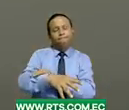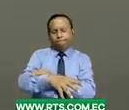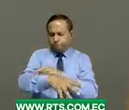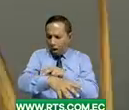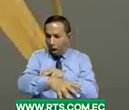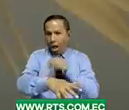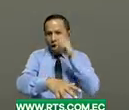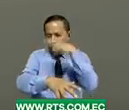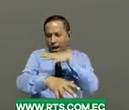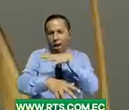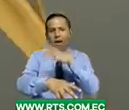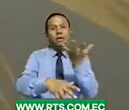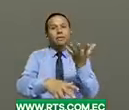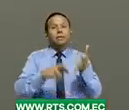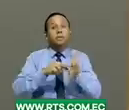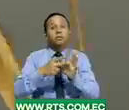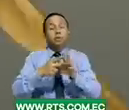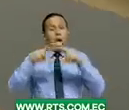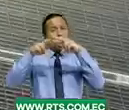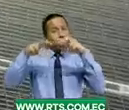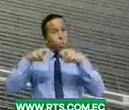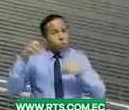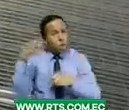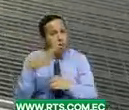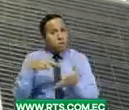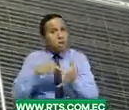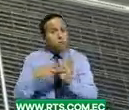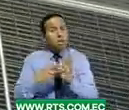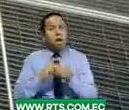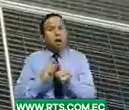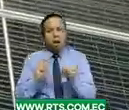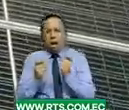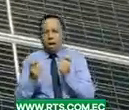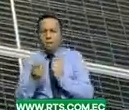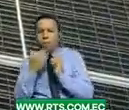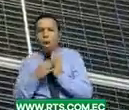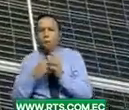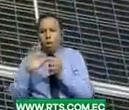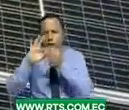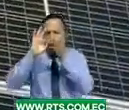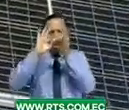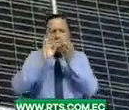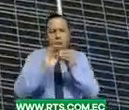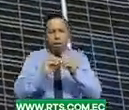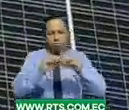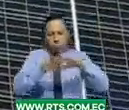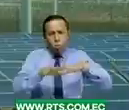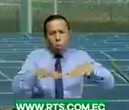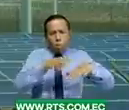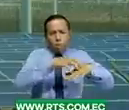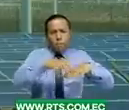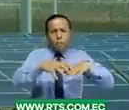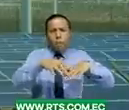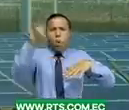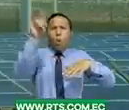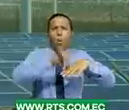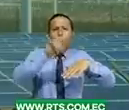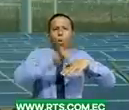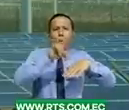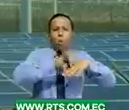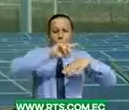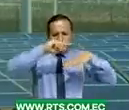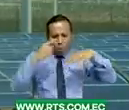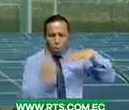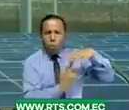de la luz ha contribuido a las energías limpias. Por ejemplo, permitió desarrollar los paneles solares para convertir en energía la luz del sol. En la